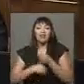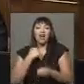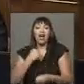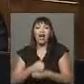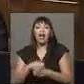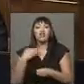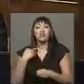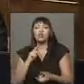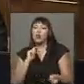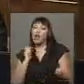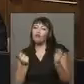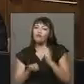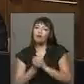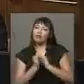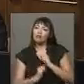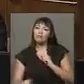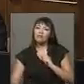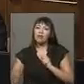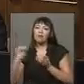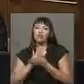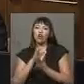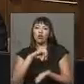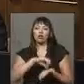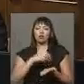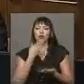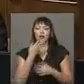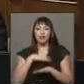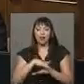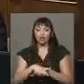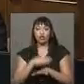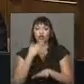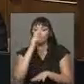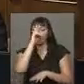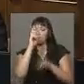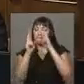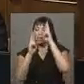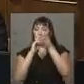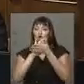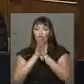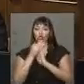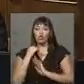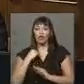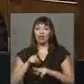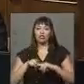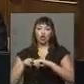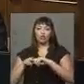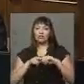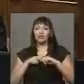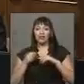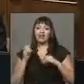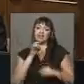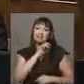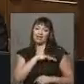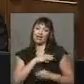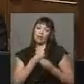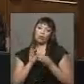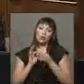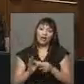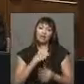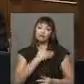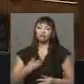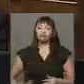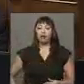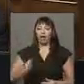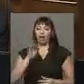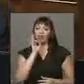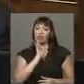para siempre la cara de este país en materia de integración y respeto a toda la sociedad chilena. Muchas gracias, señor presidente. He